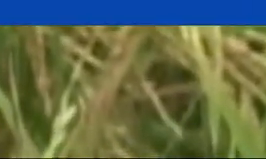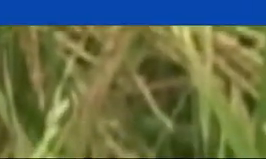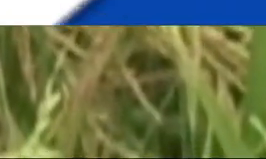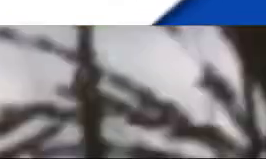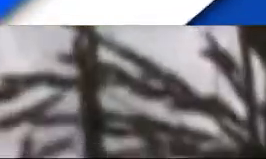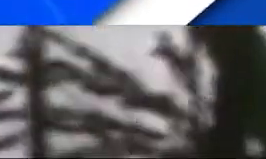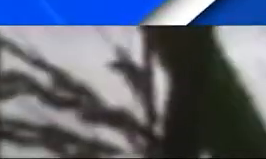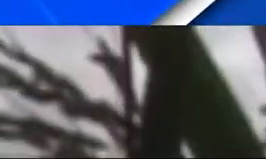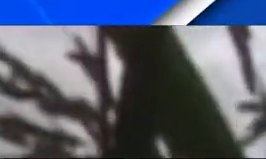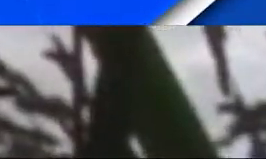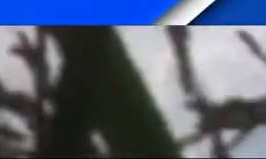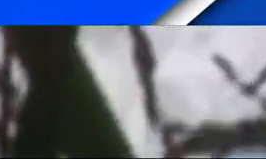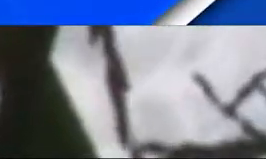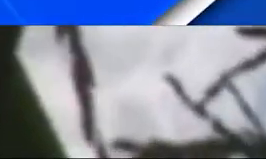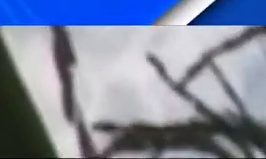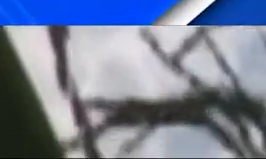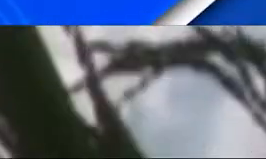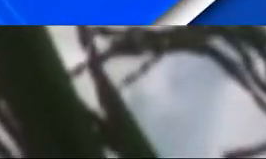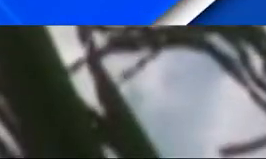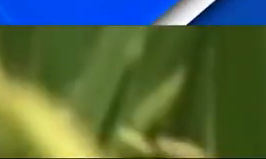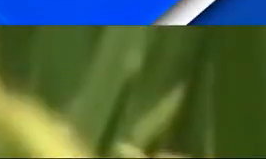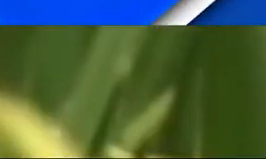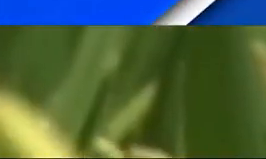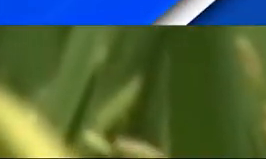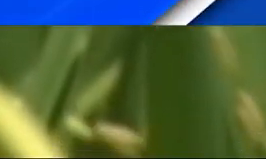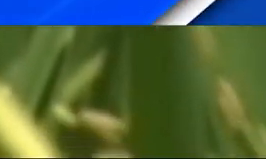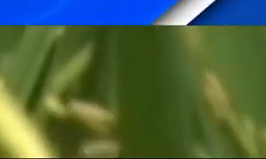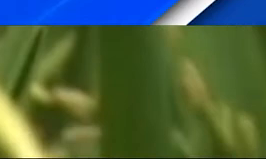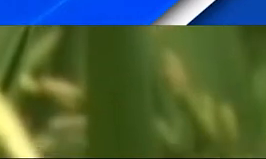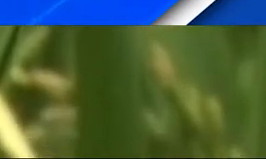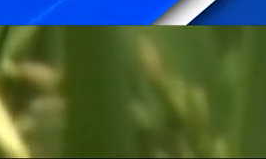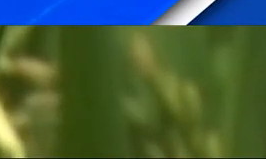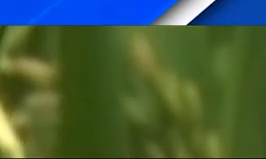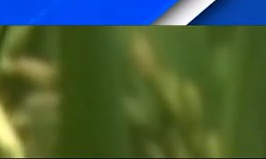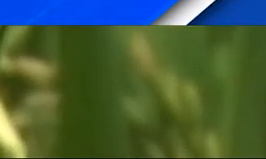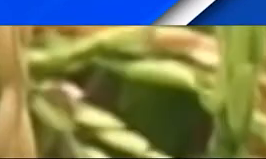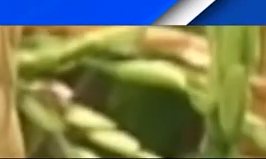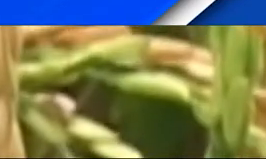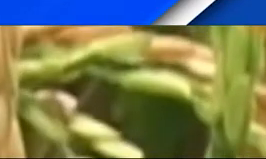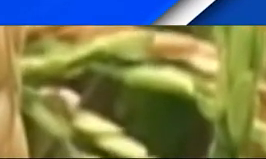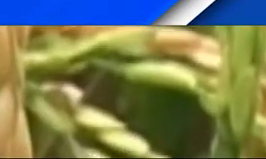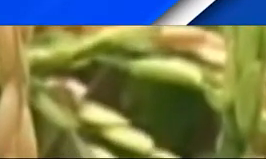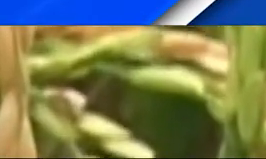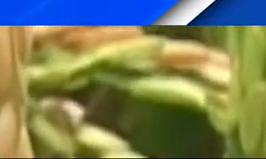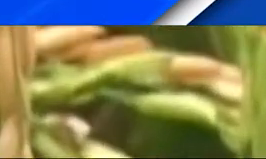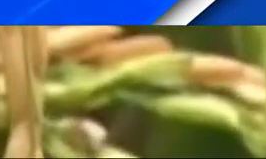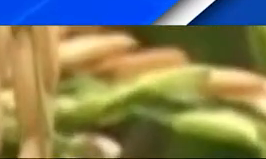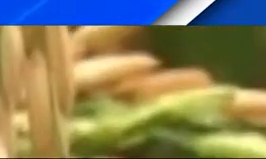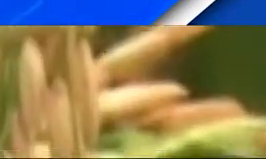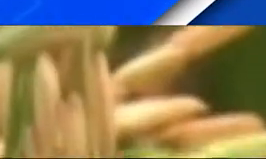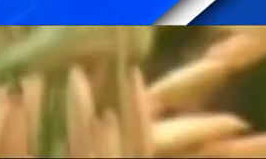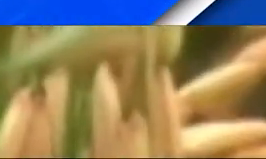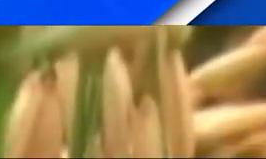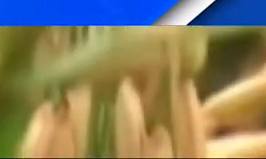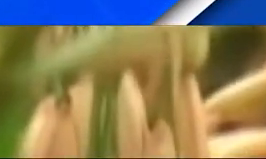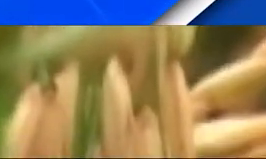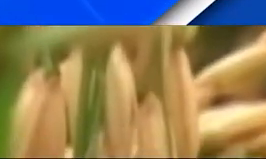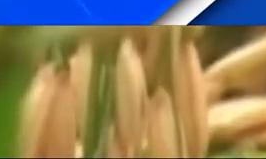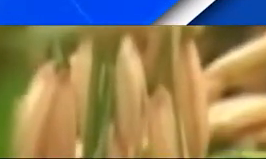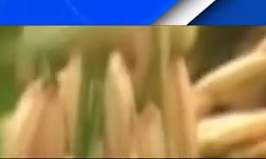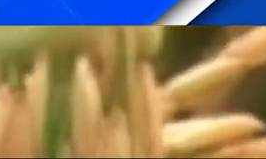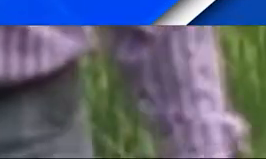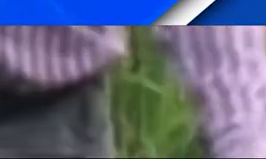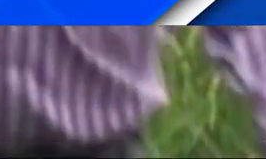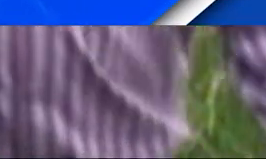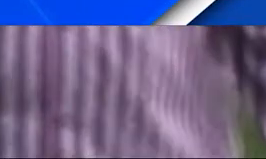En Nicaragua, la producción de granos básicos como arroz, frijoles y sorgo han venido teniendo buenos resultados.